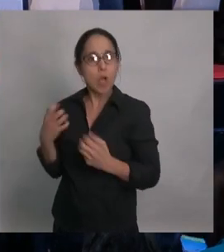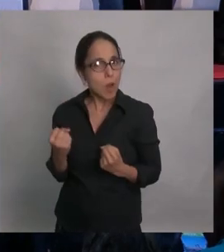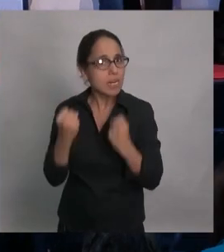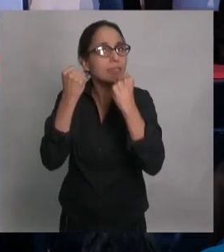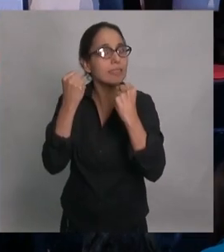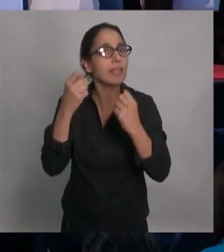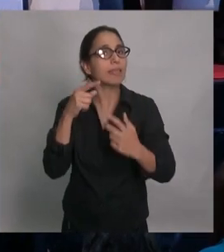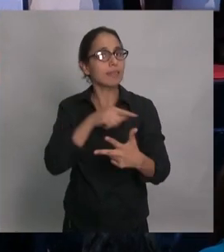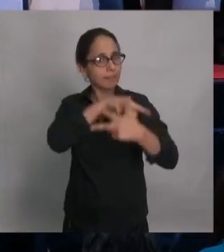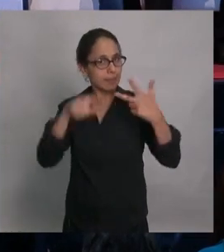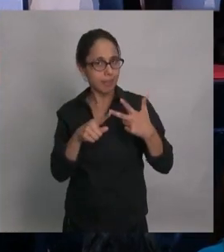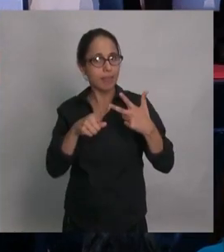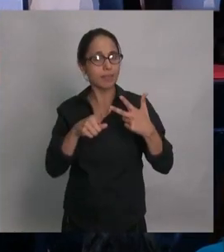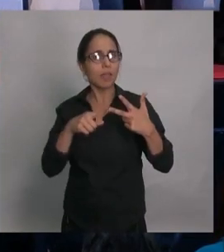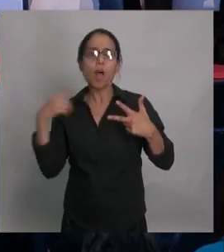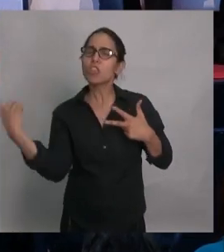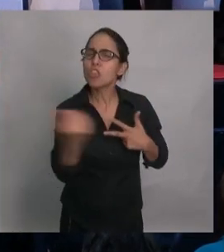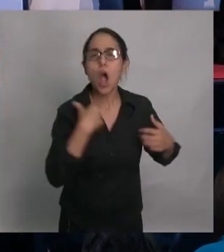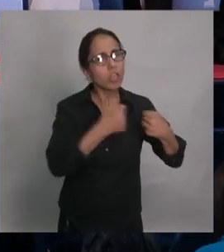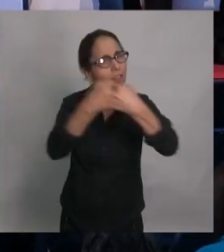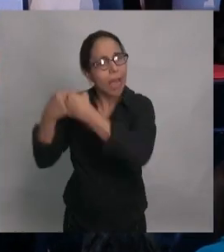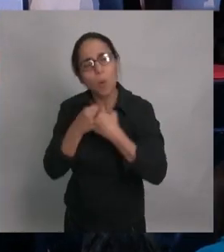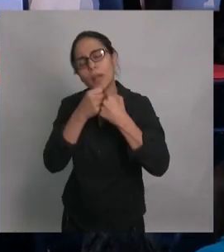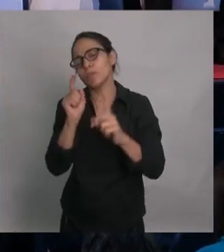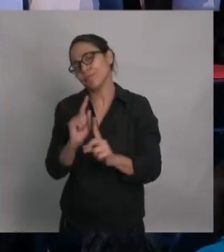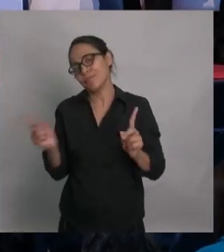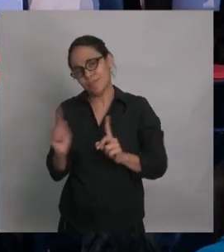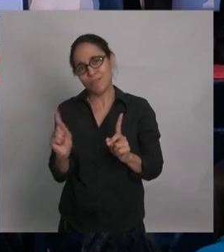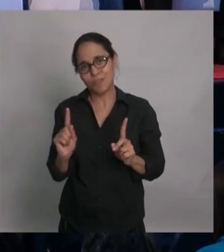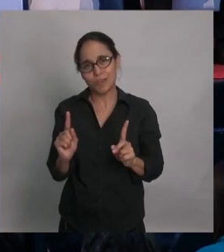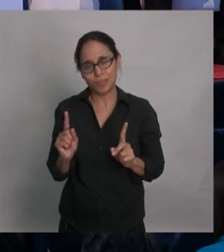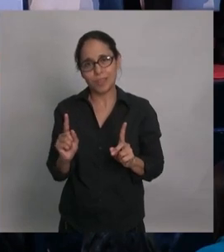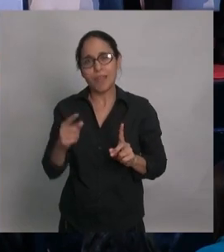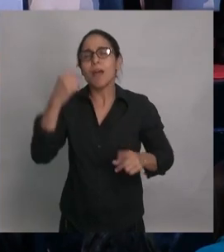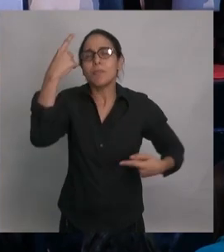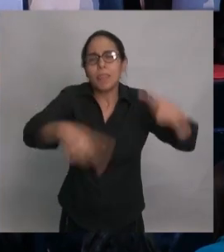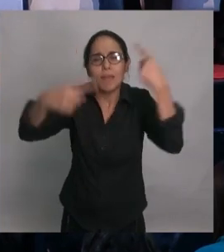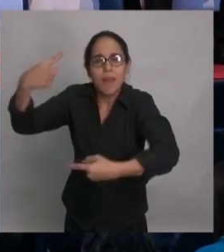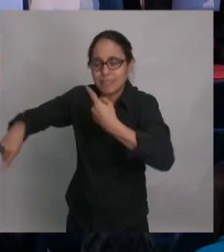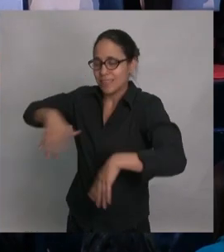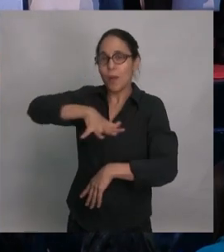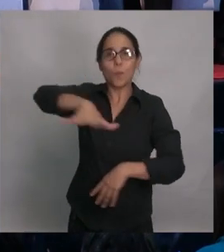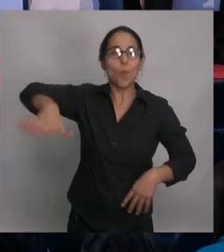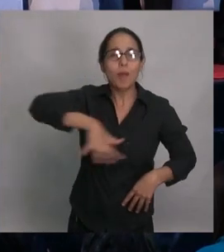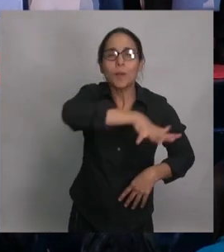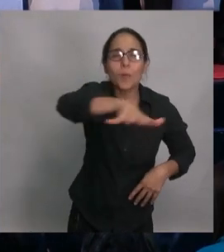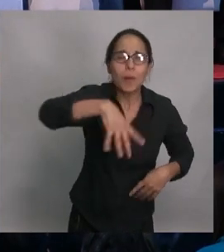vamos a estar de acuerdo en todo, donde vamos a tener la diversidad de nuestros pueblos,